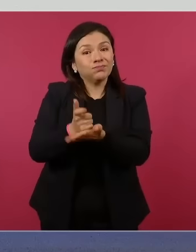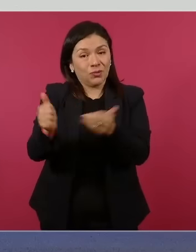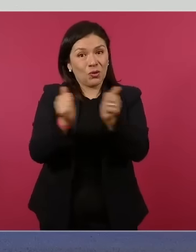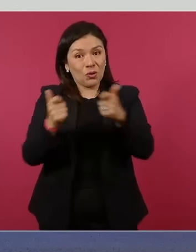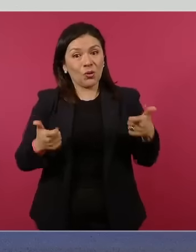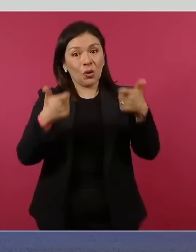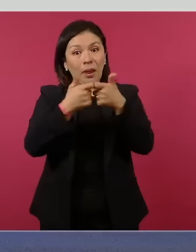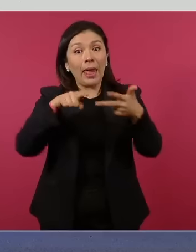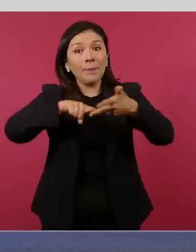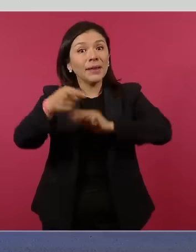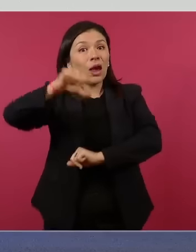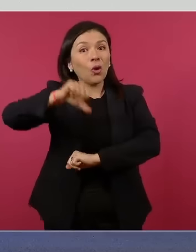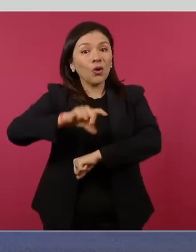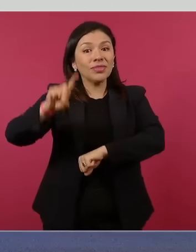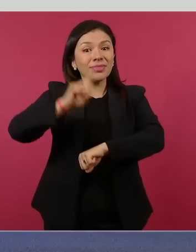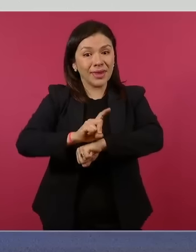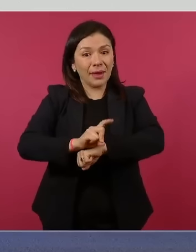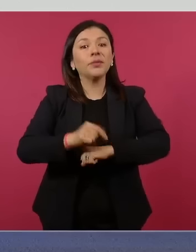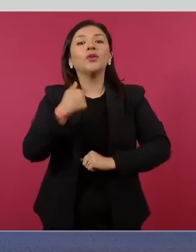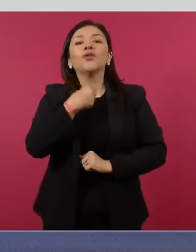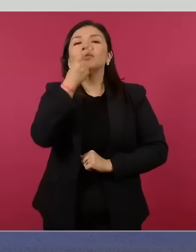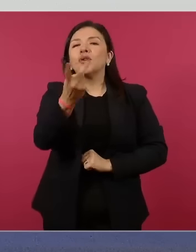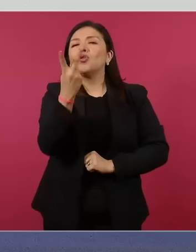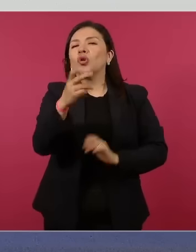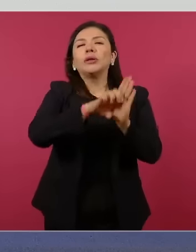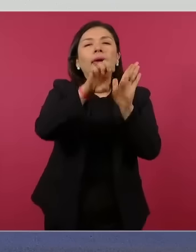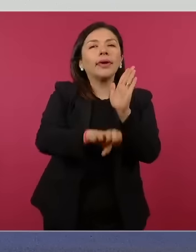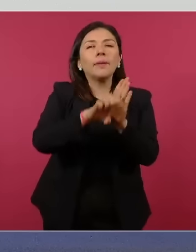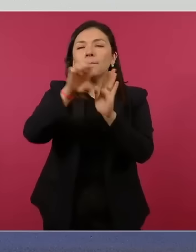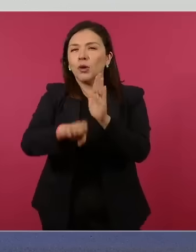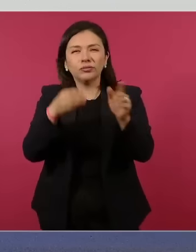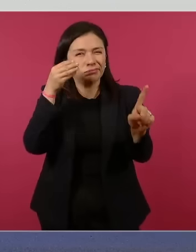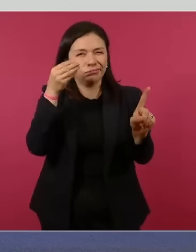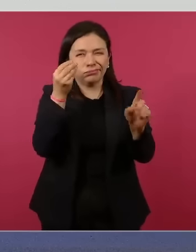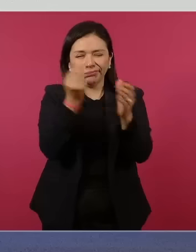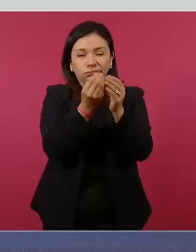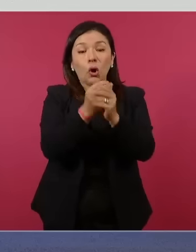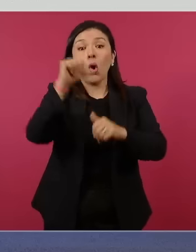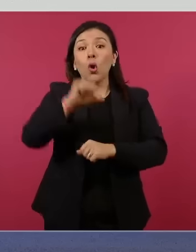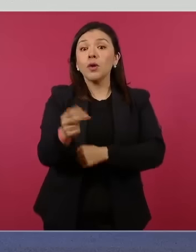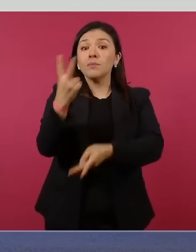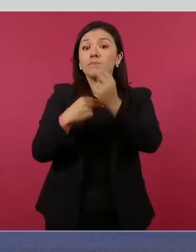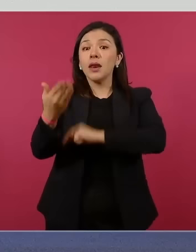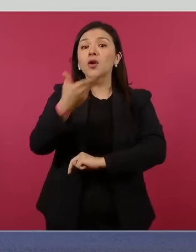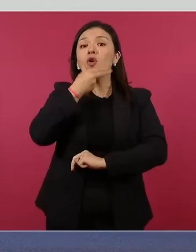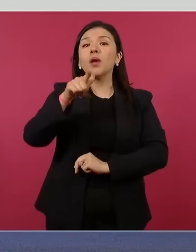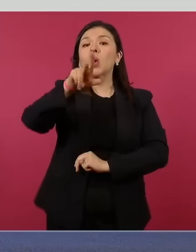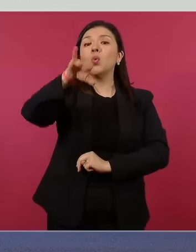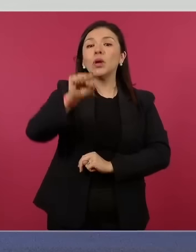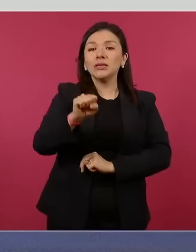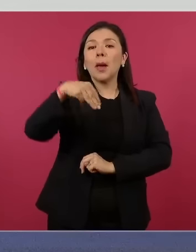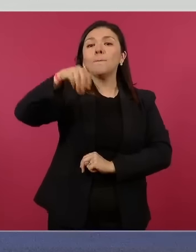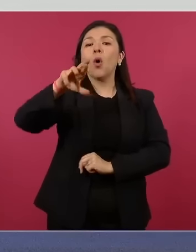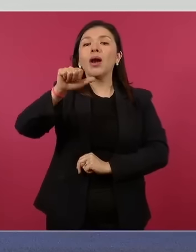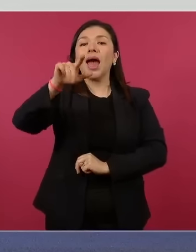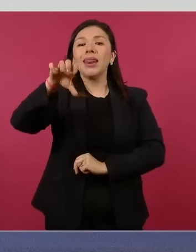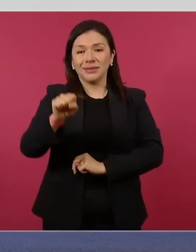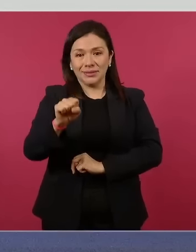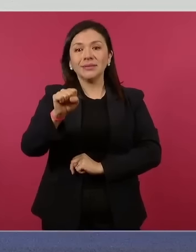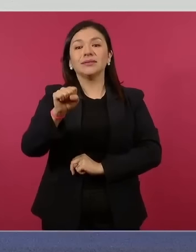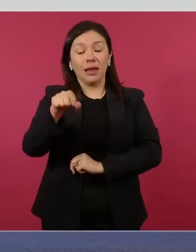complemento a partir del día de hoy. Voy a dar 2 ejemplos en específico. Nos acompaña el día de hoy Luis Leonardo Morales